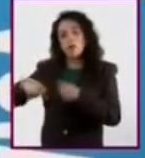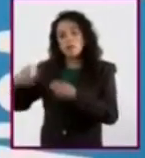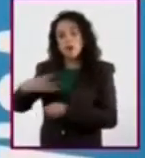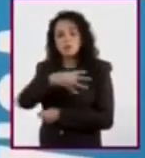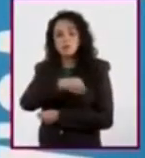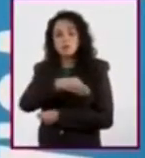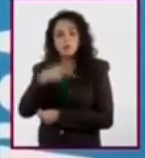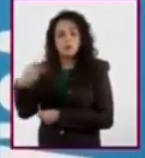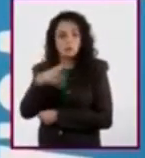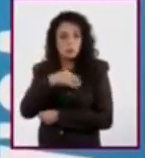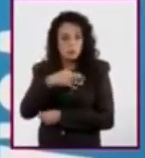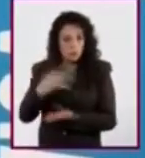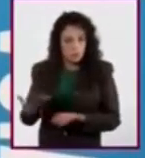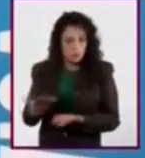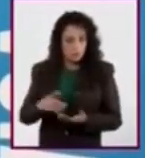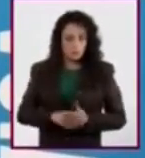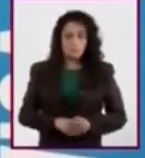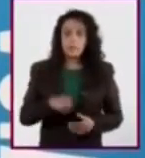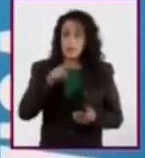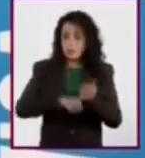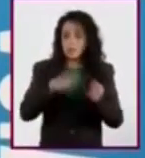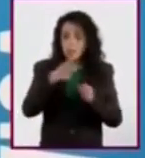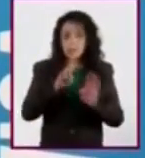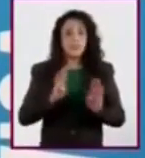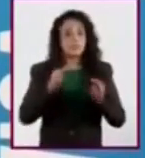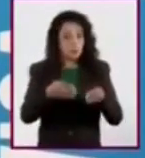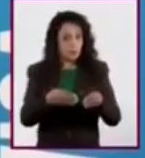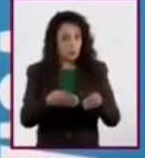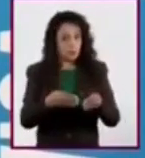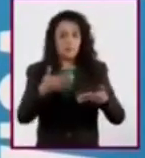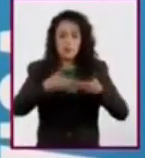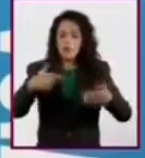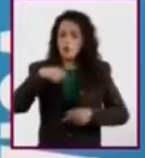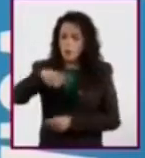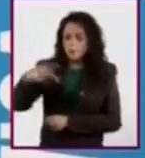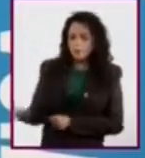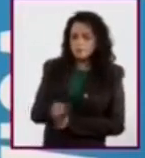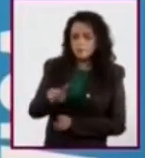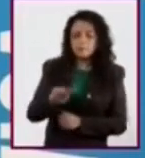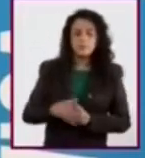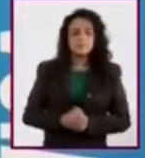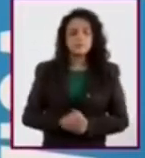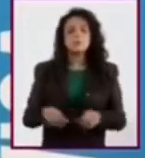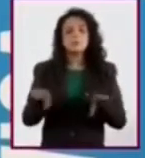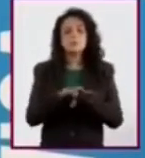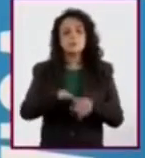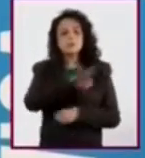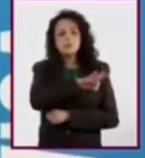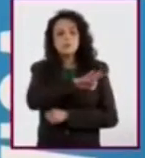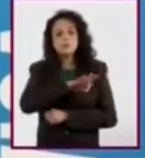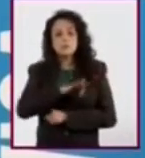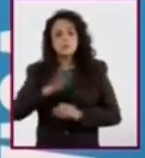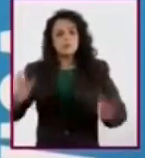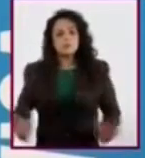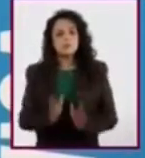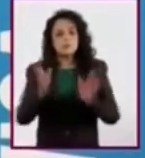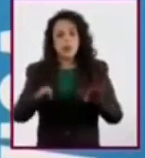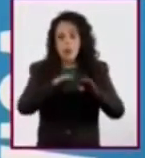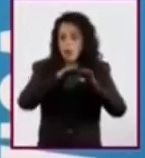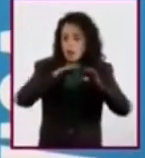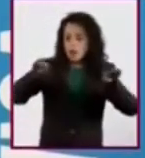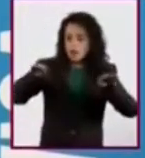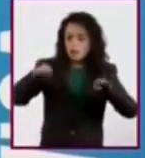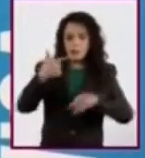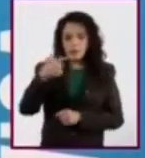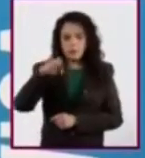necesidad específica. Ahora la pregunta es, ¿cómo podemos promover la equidad de género? ¿Mediante qué